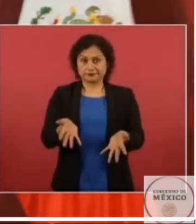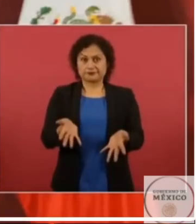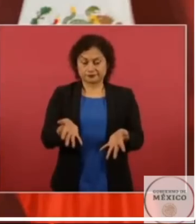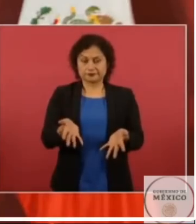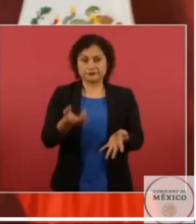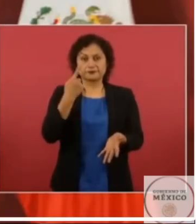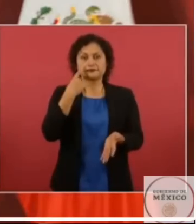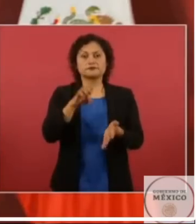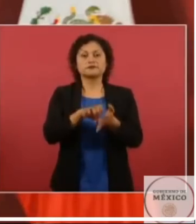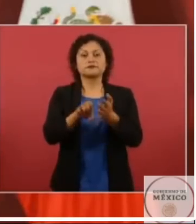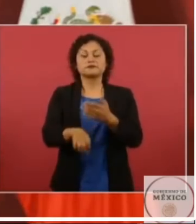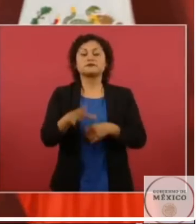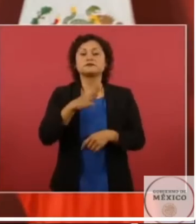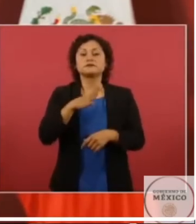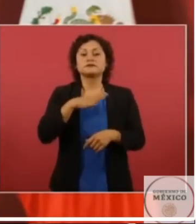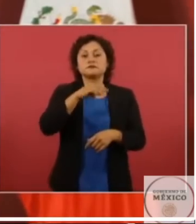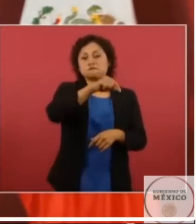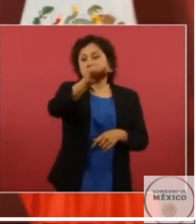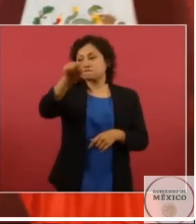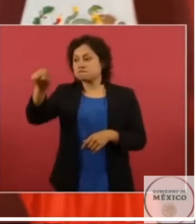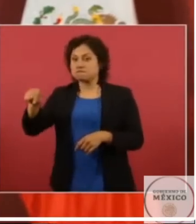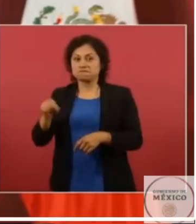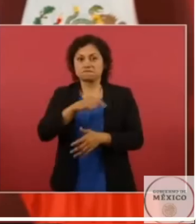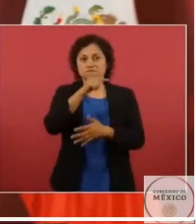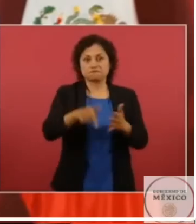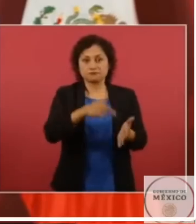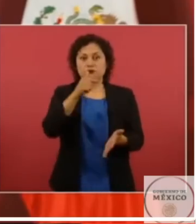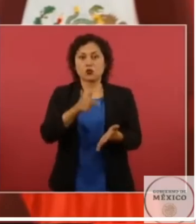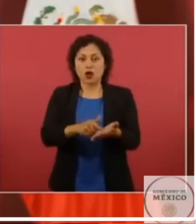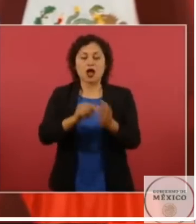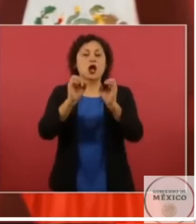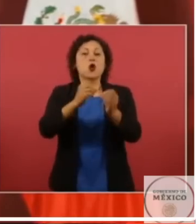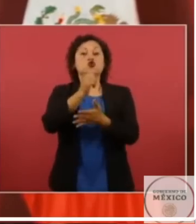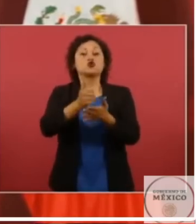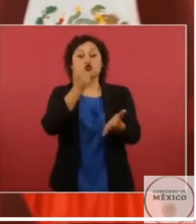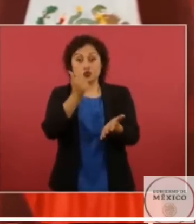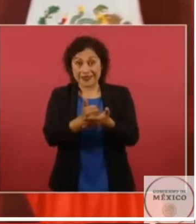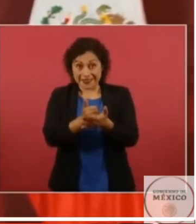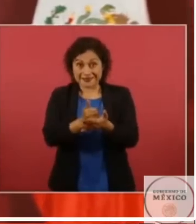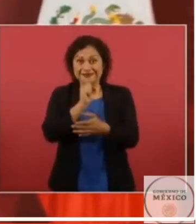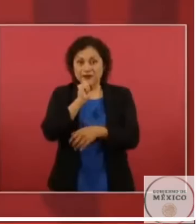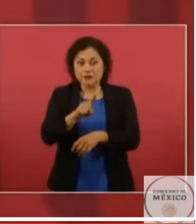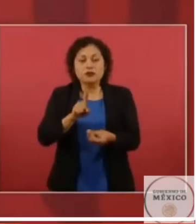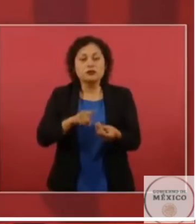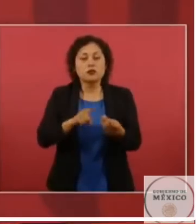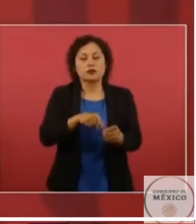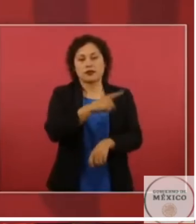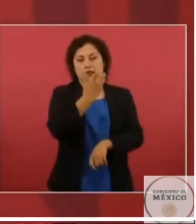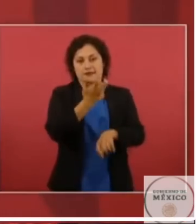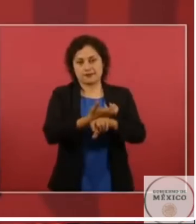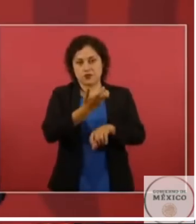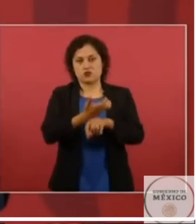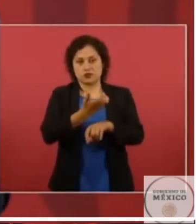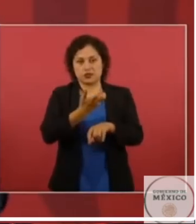efecto de esa hierbita que ya todos sabemos que la fuma. Vamos a ir a este video, amigos y amigas, donde habla